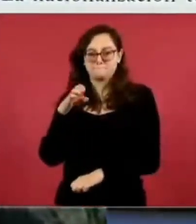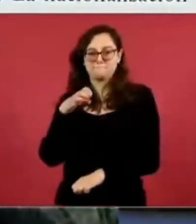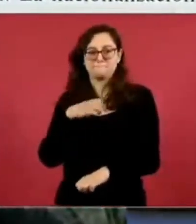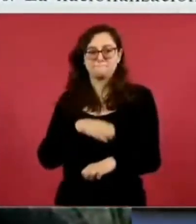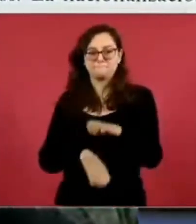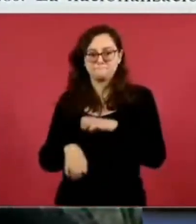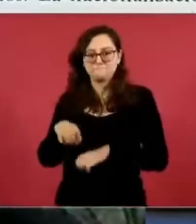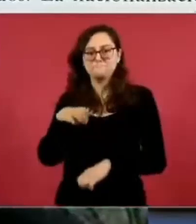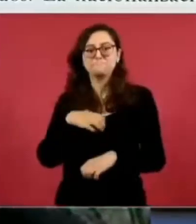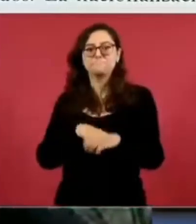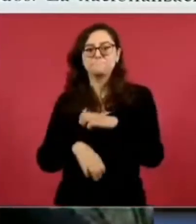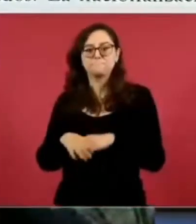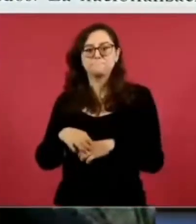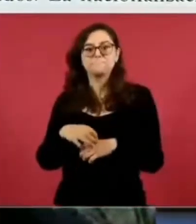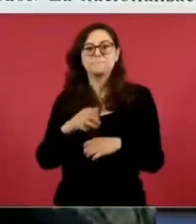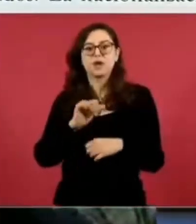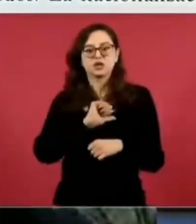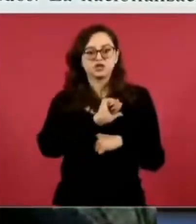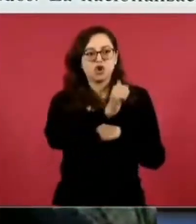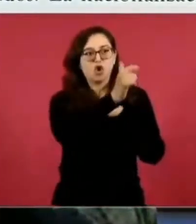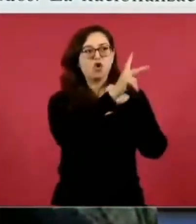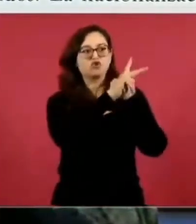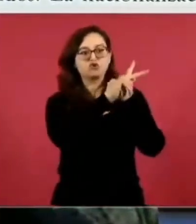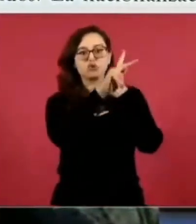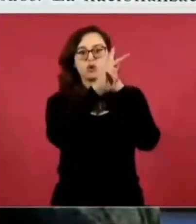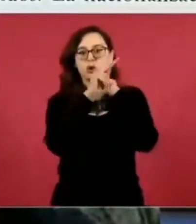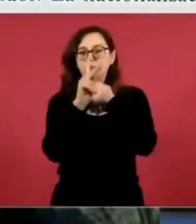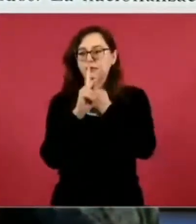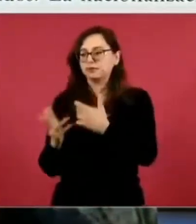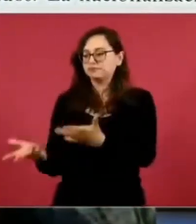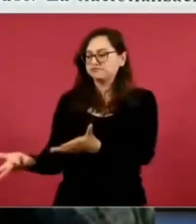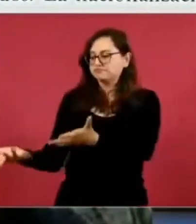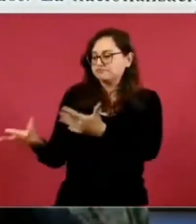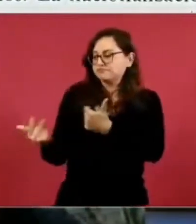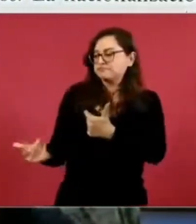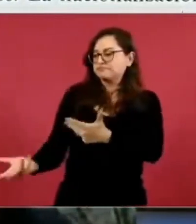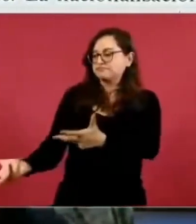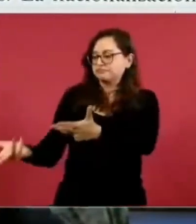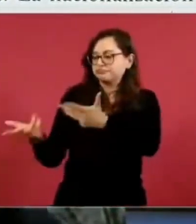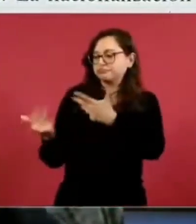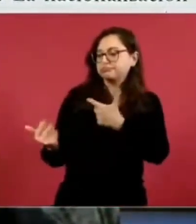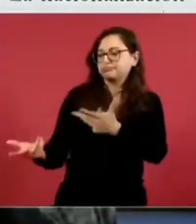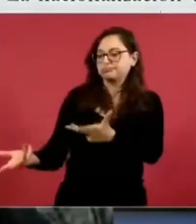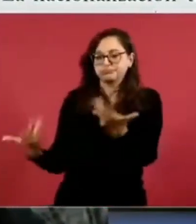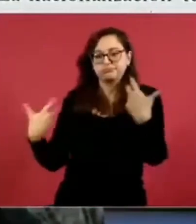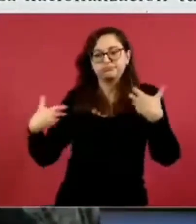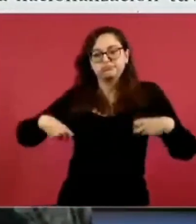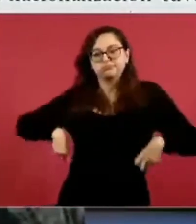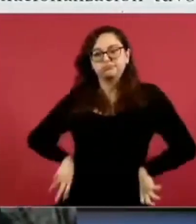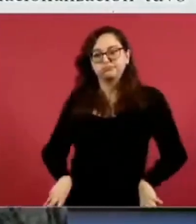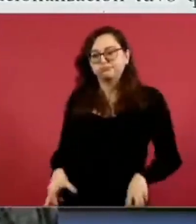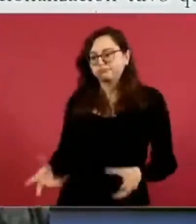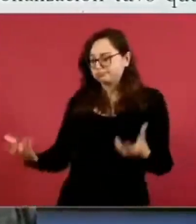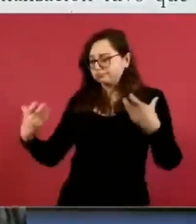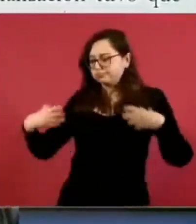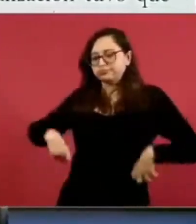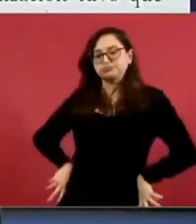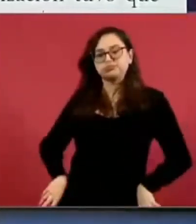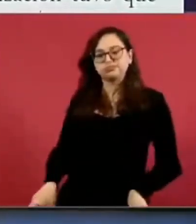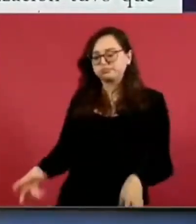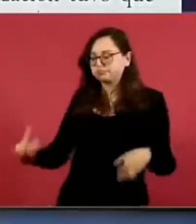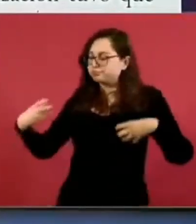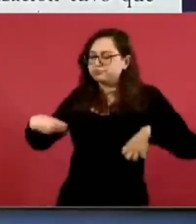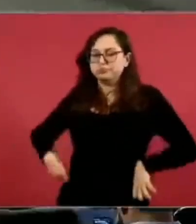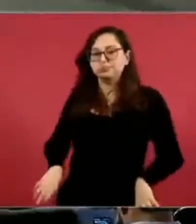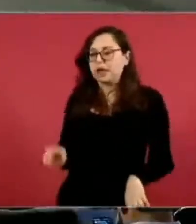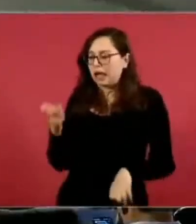que se encuentran en los cofres de los explotadores y